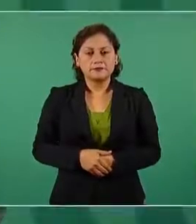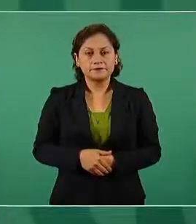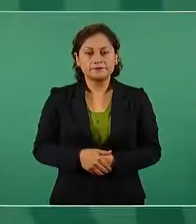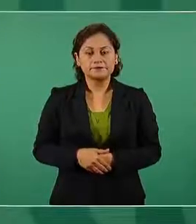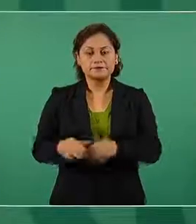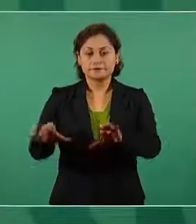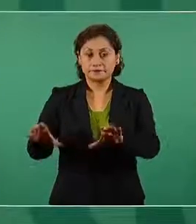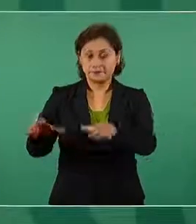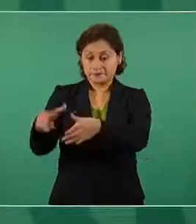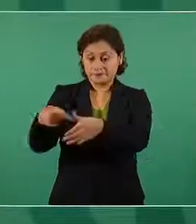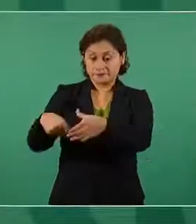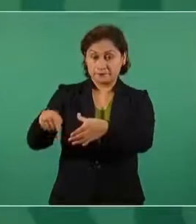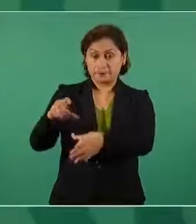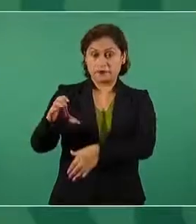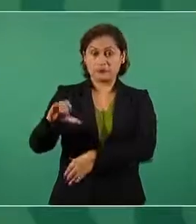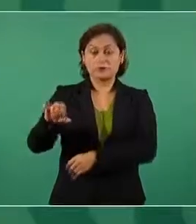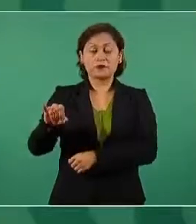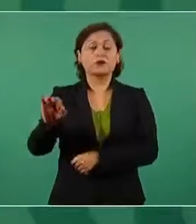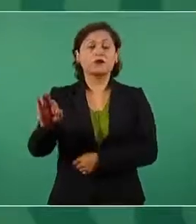poder